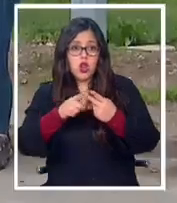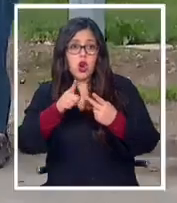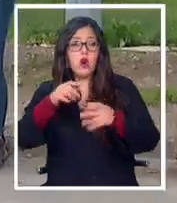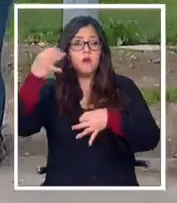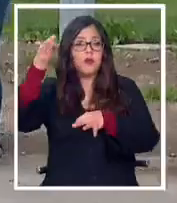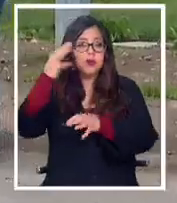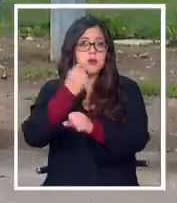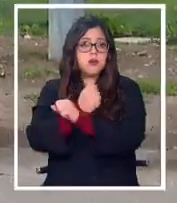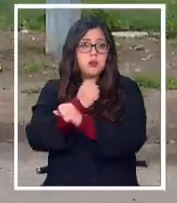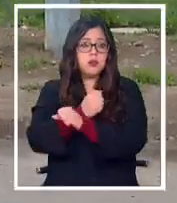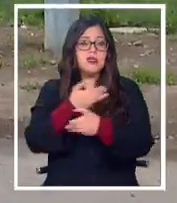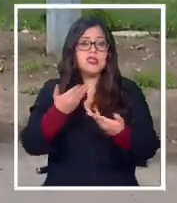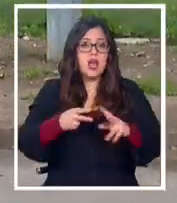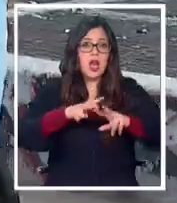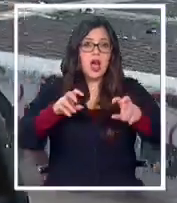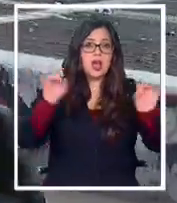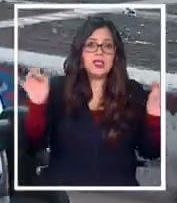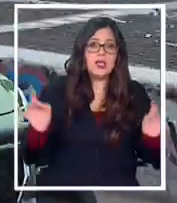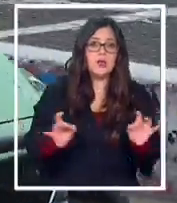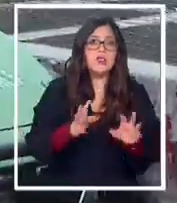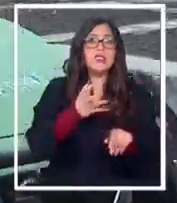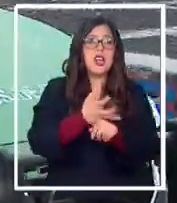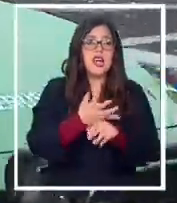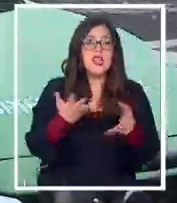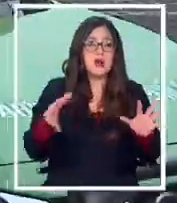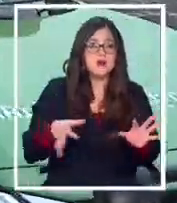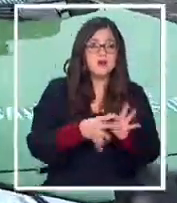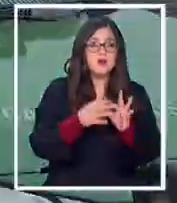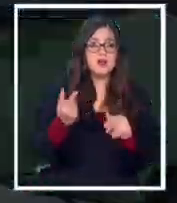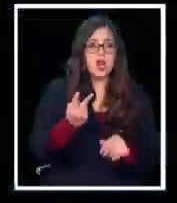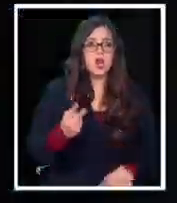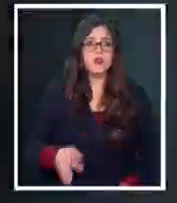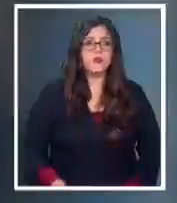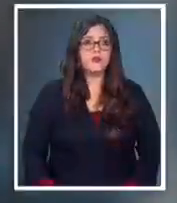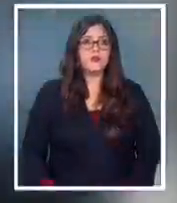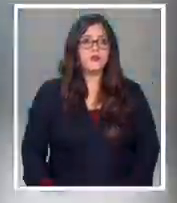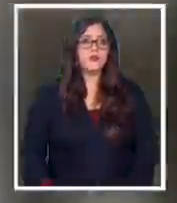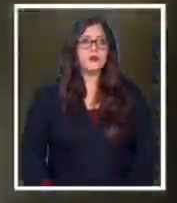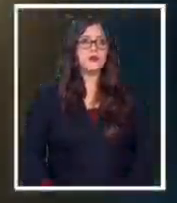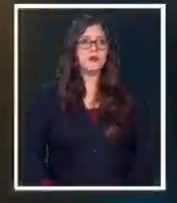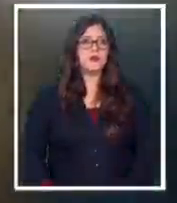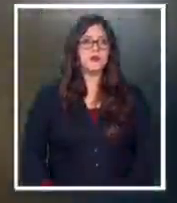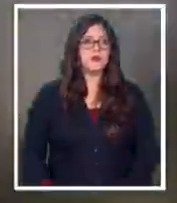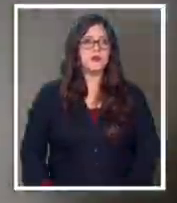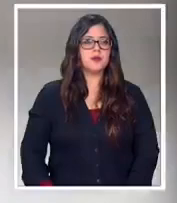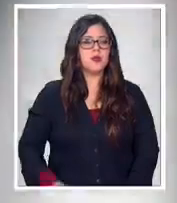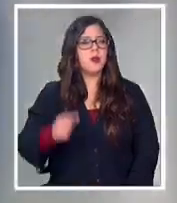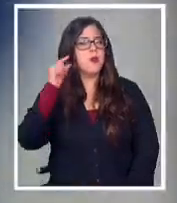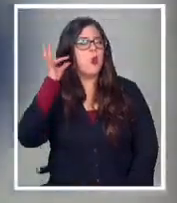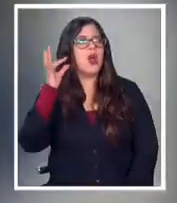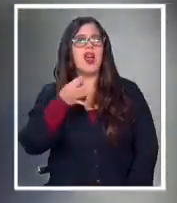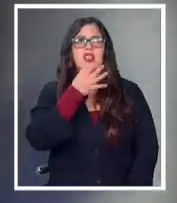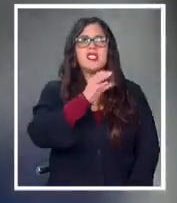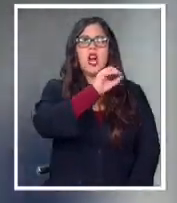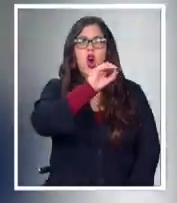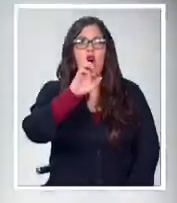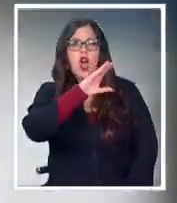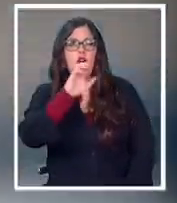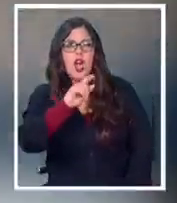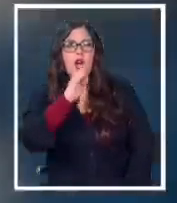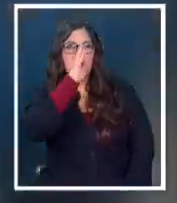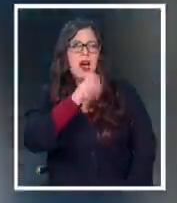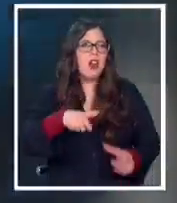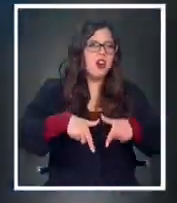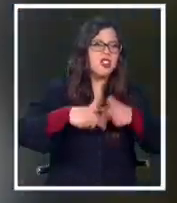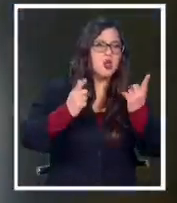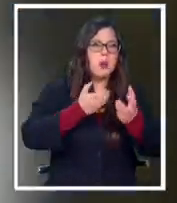antecedentes penales y se investiga si existe algún vínculo entre ellos. ¡Oye, oye, si vos sois gama, perro, conche